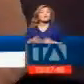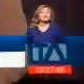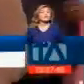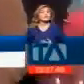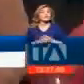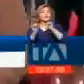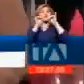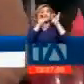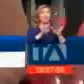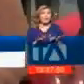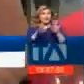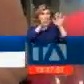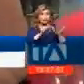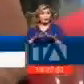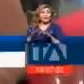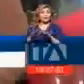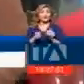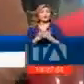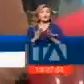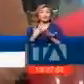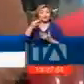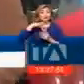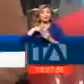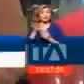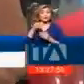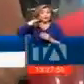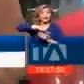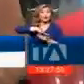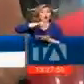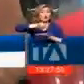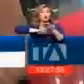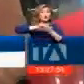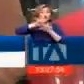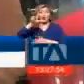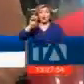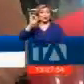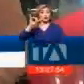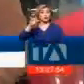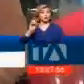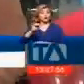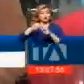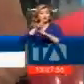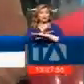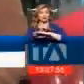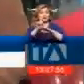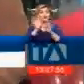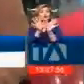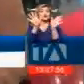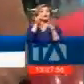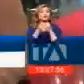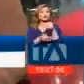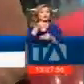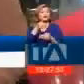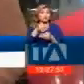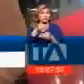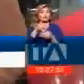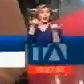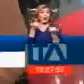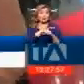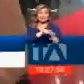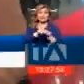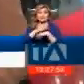de informático en las elecciones y también por la contratación de Luis Loyo, el exdirector general de procesos